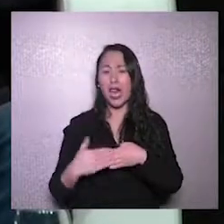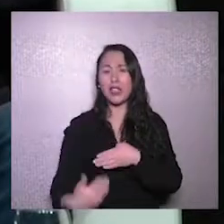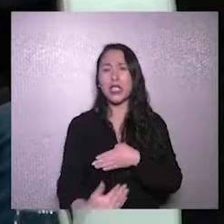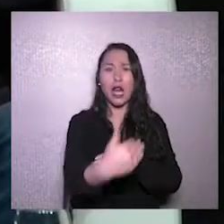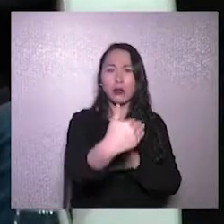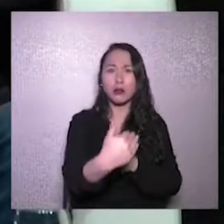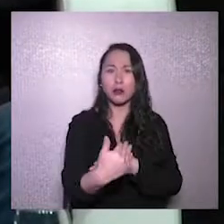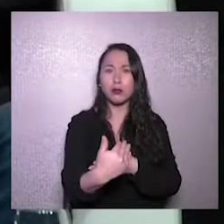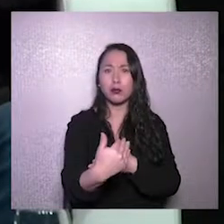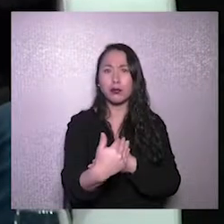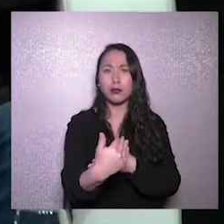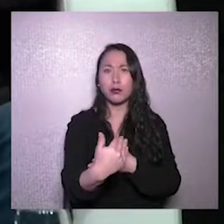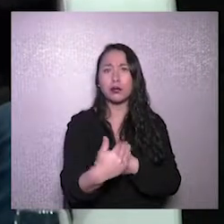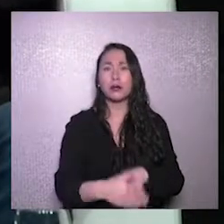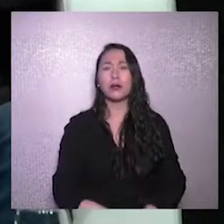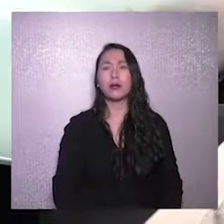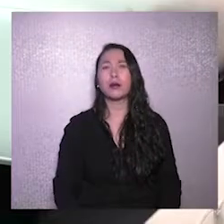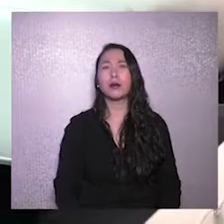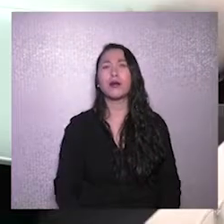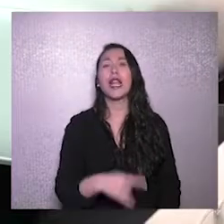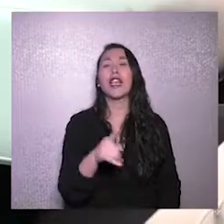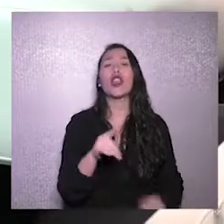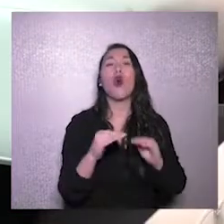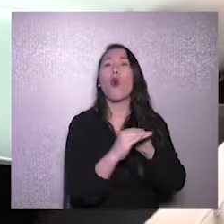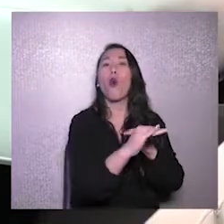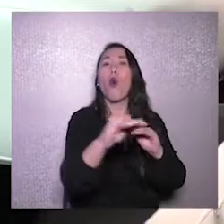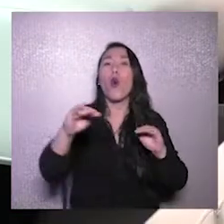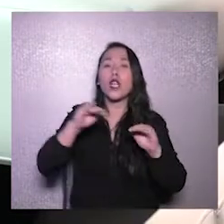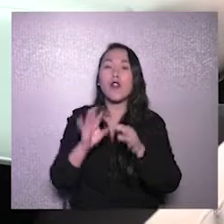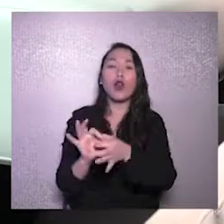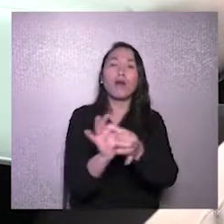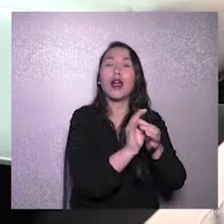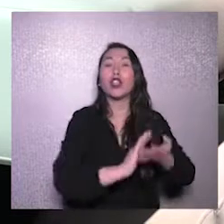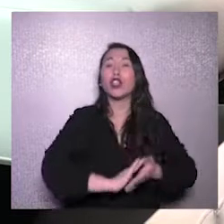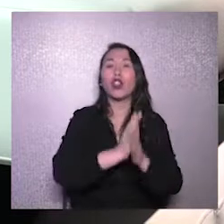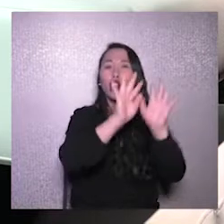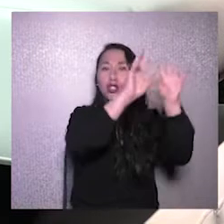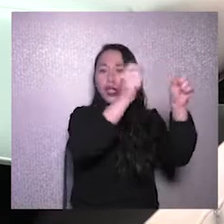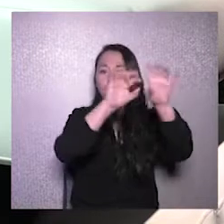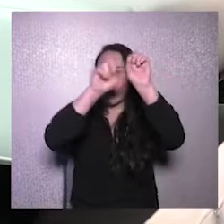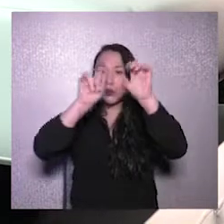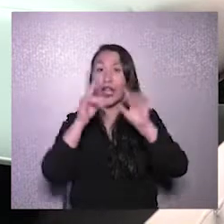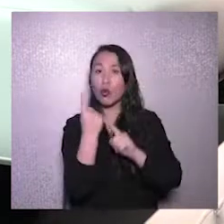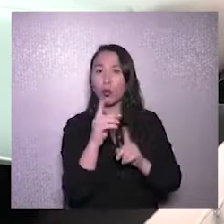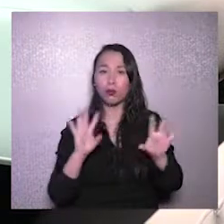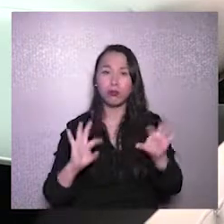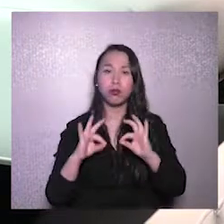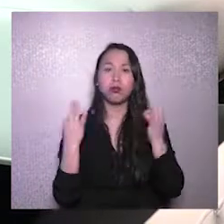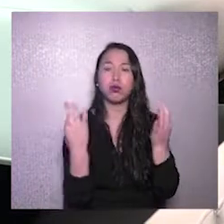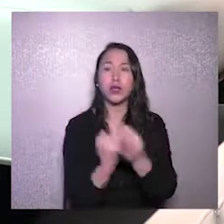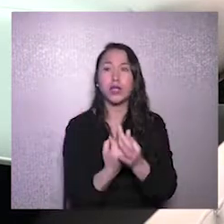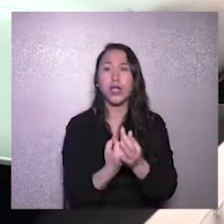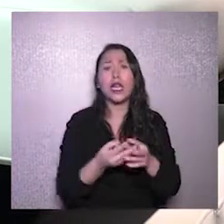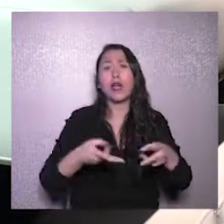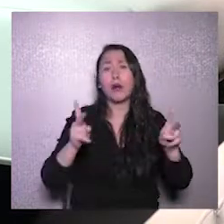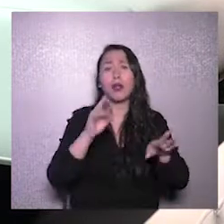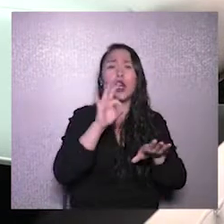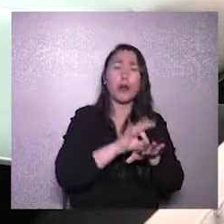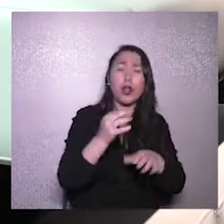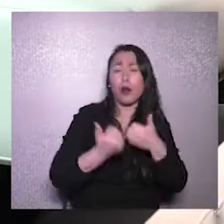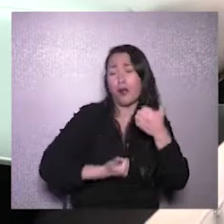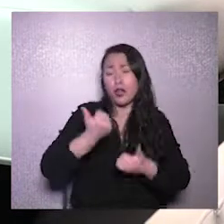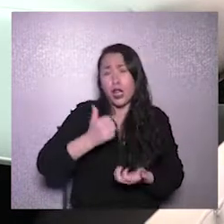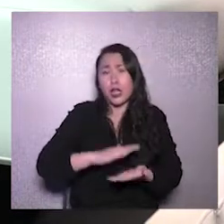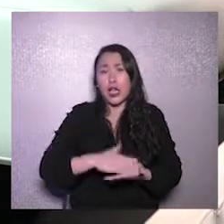todas en uniformar todos los sistemas que permitan a los médicos, a los profesionales de la